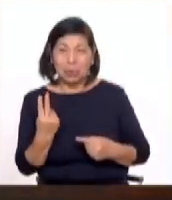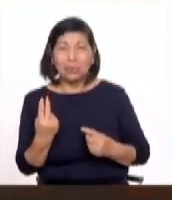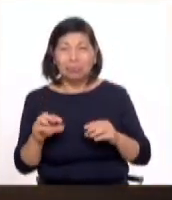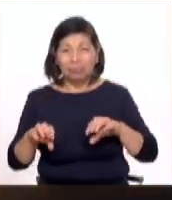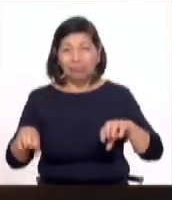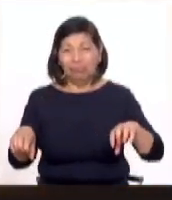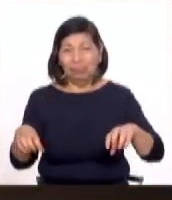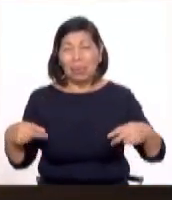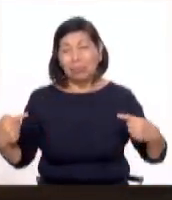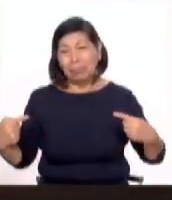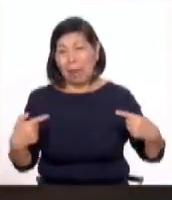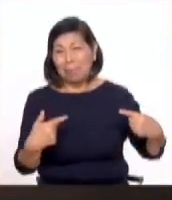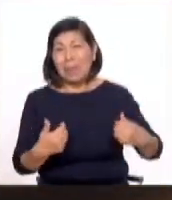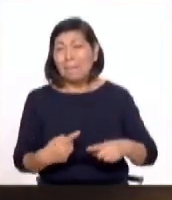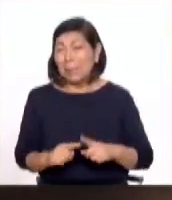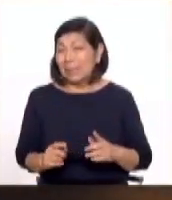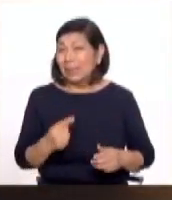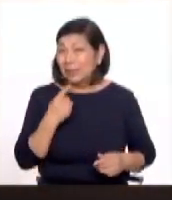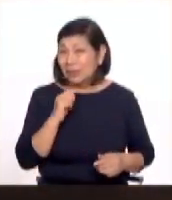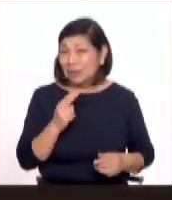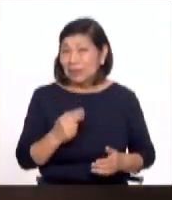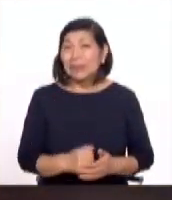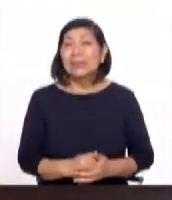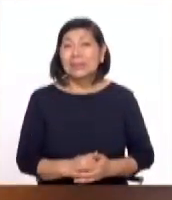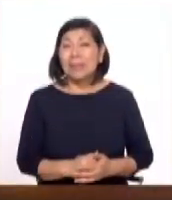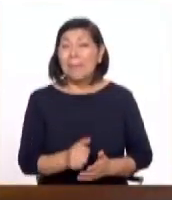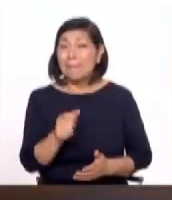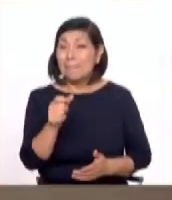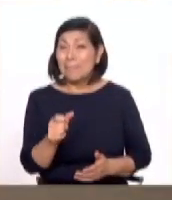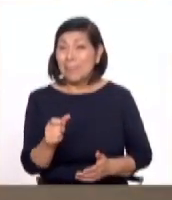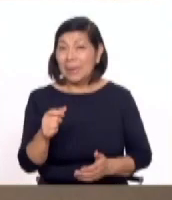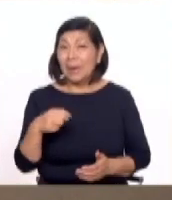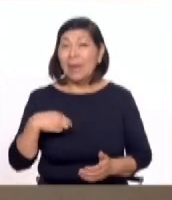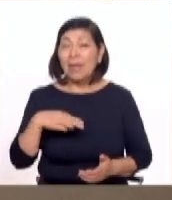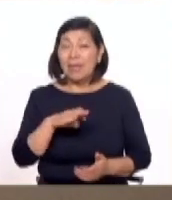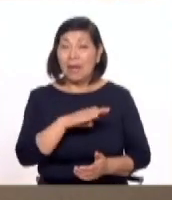criminales. Peritos de criminalística y personal del